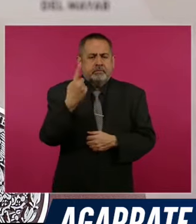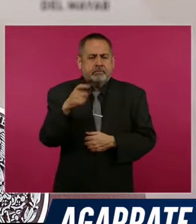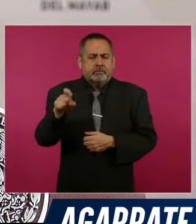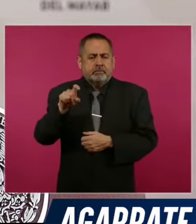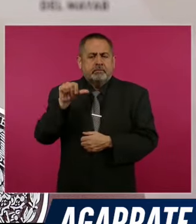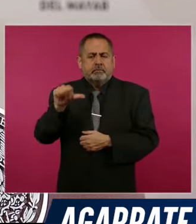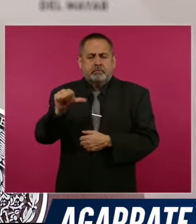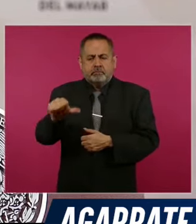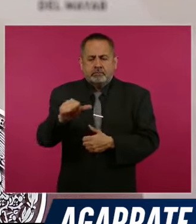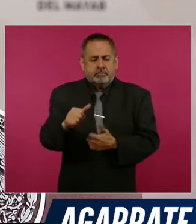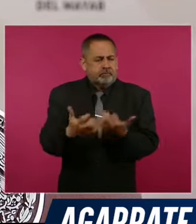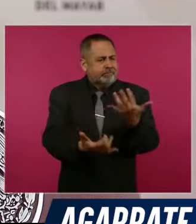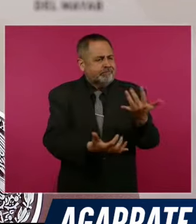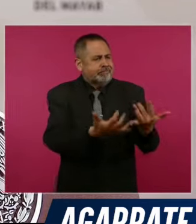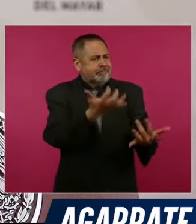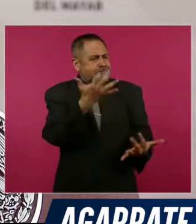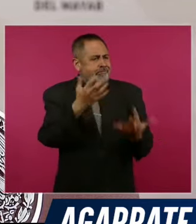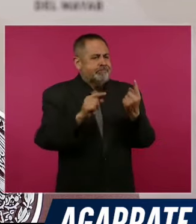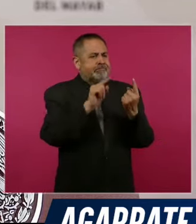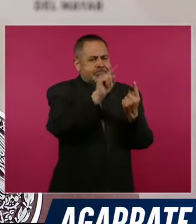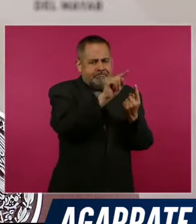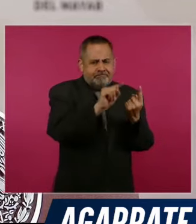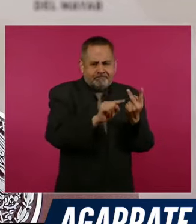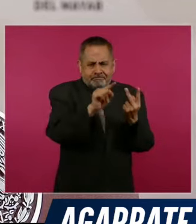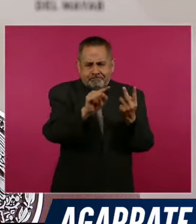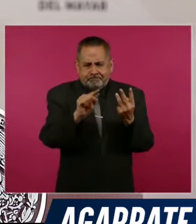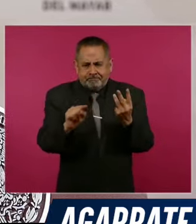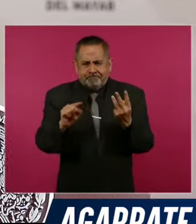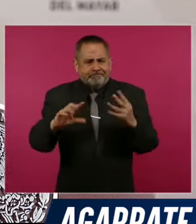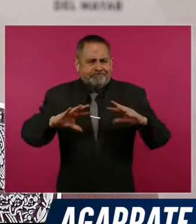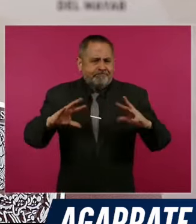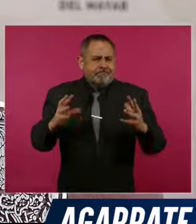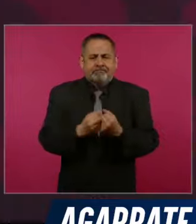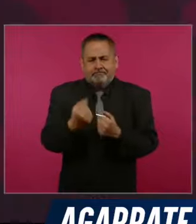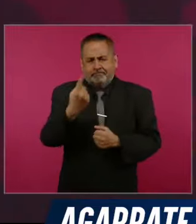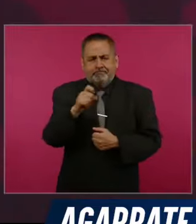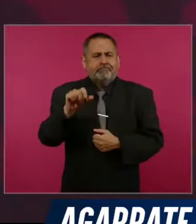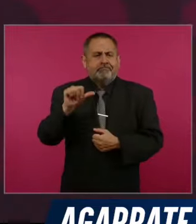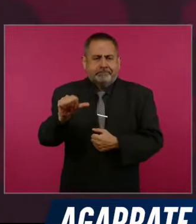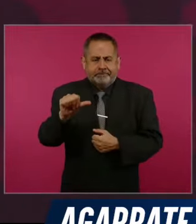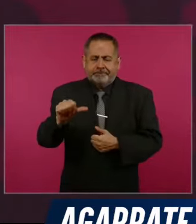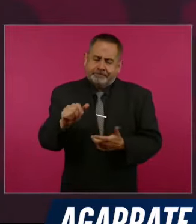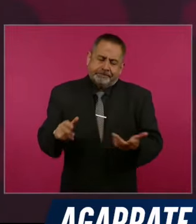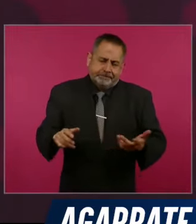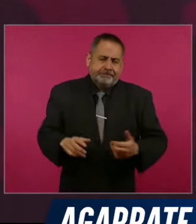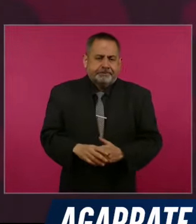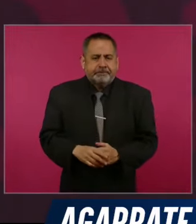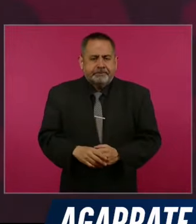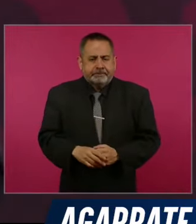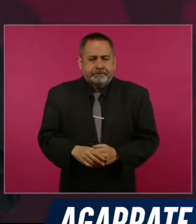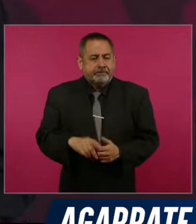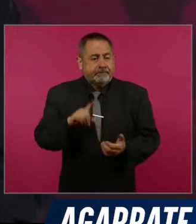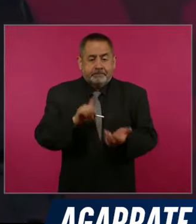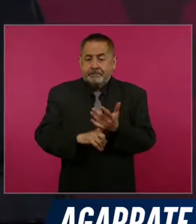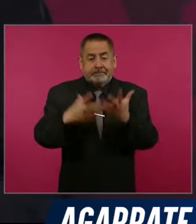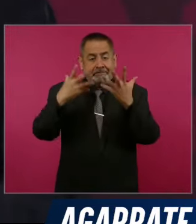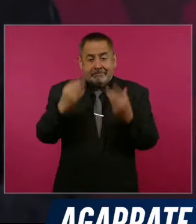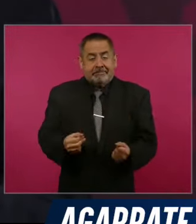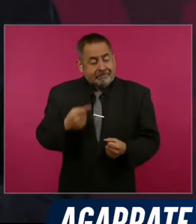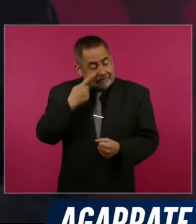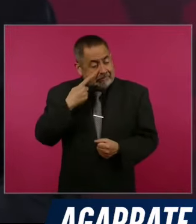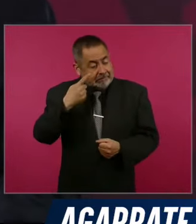116 incendios en distintas partes del país y en efecto donde hay más